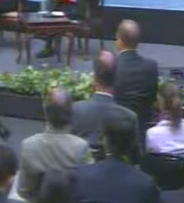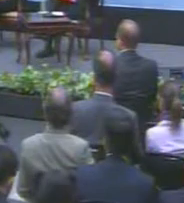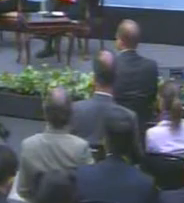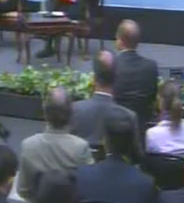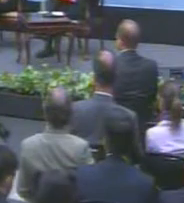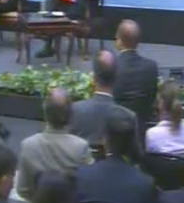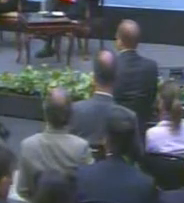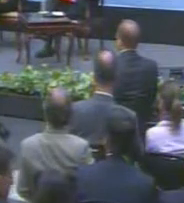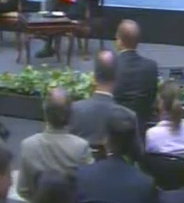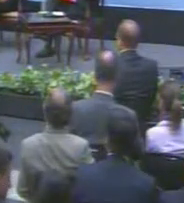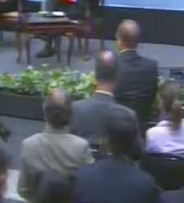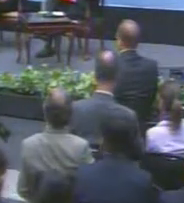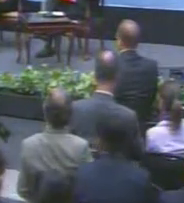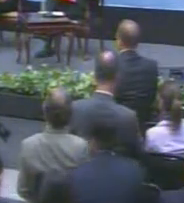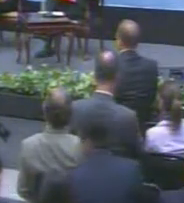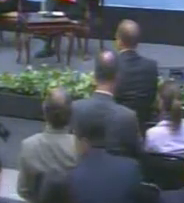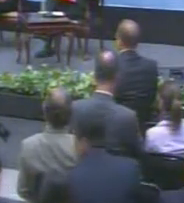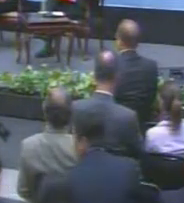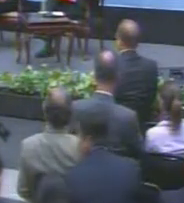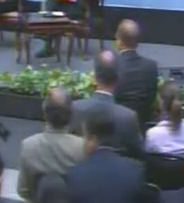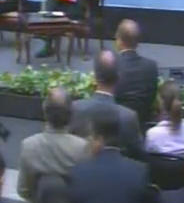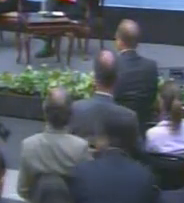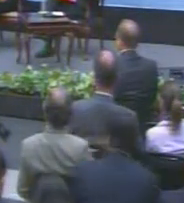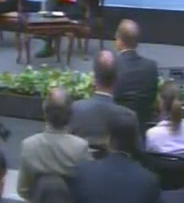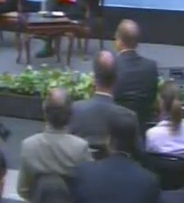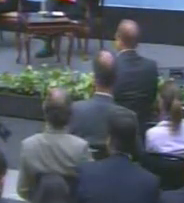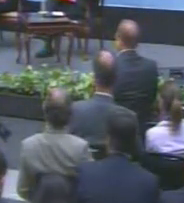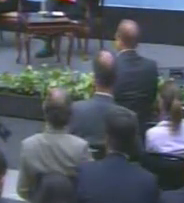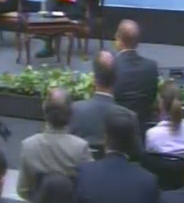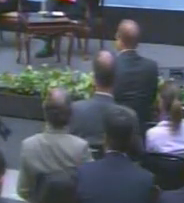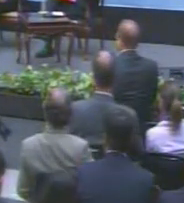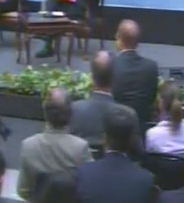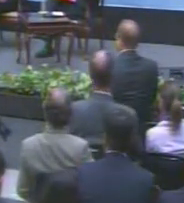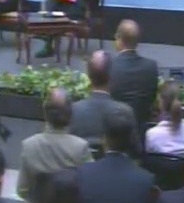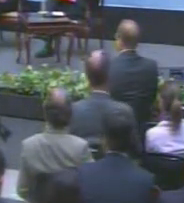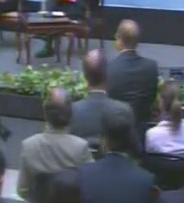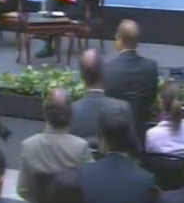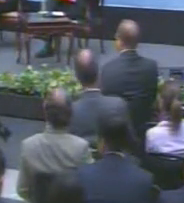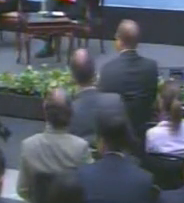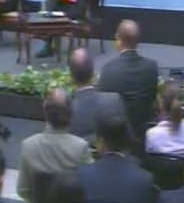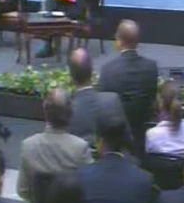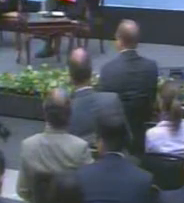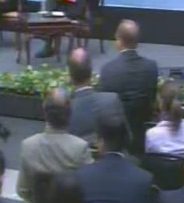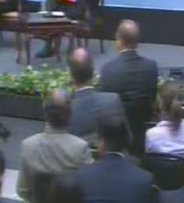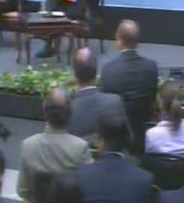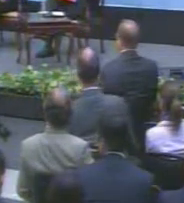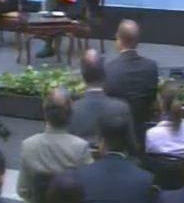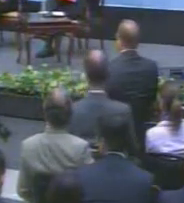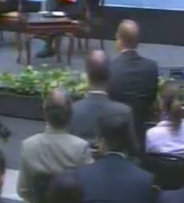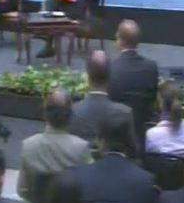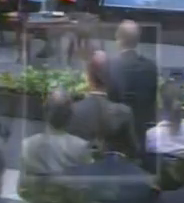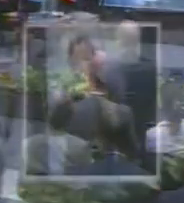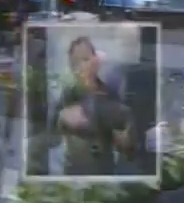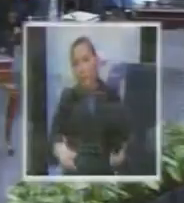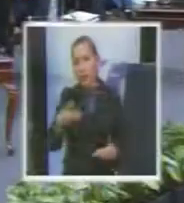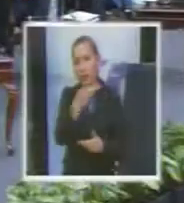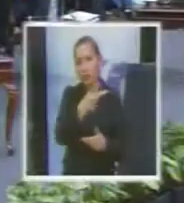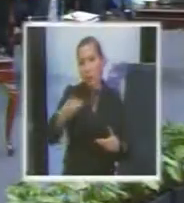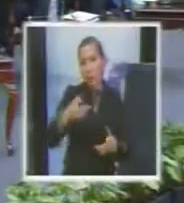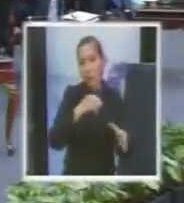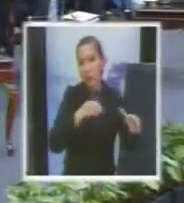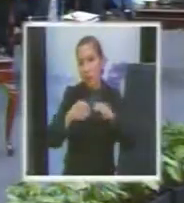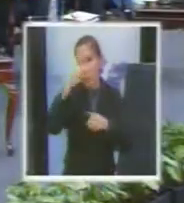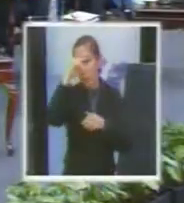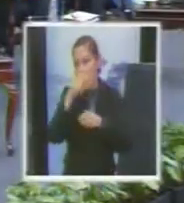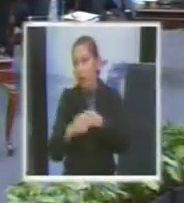preguntas más. Esta dirigida al doctor Francisco Gil Villegas. ¿Cuál es el estado que guarda la relación bilateral comercial